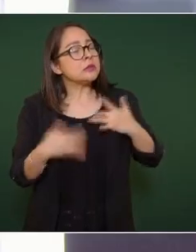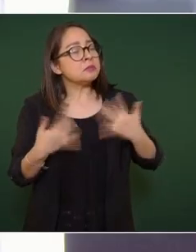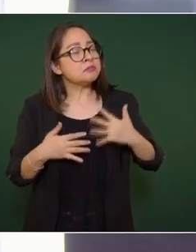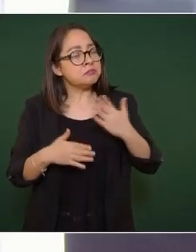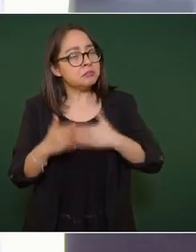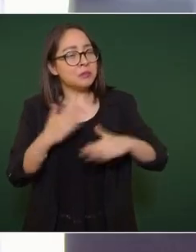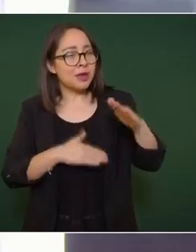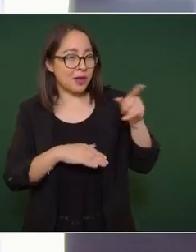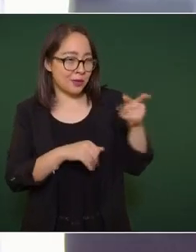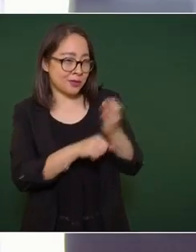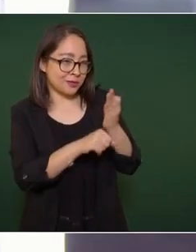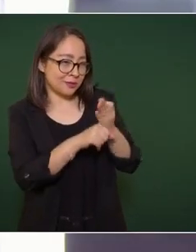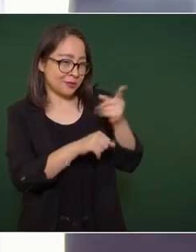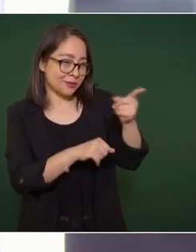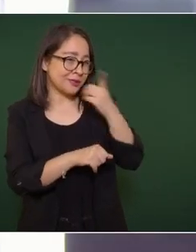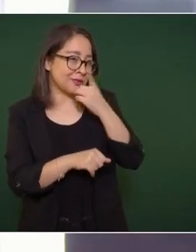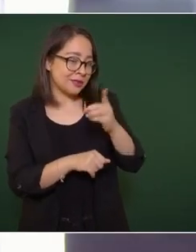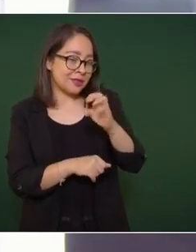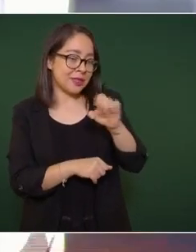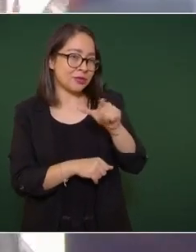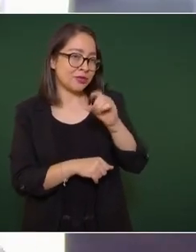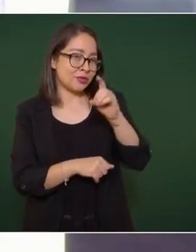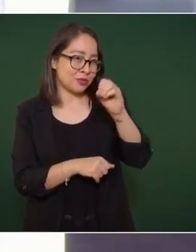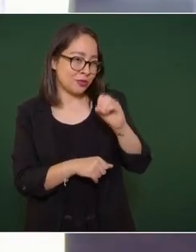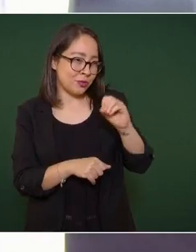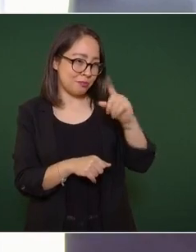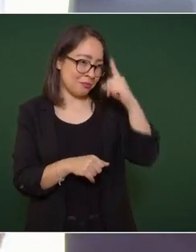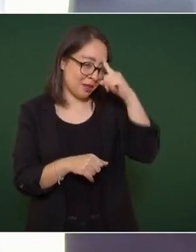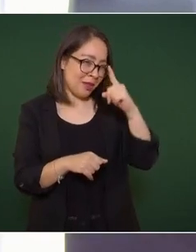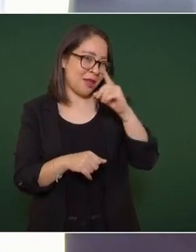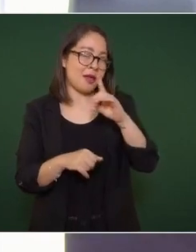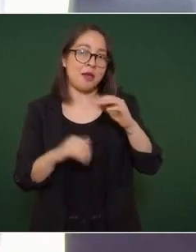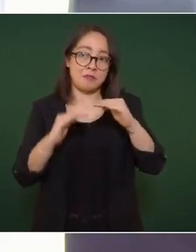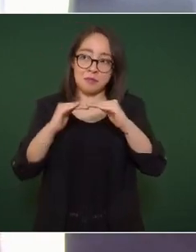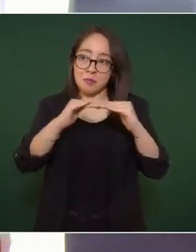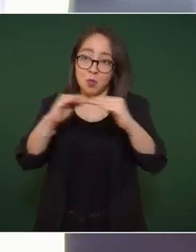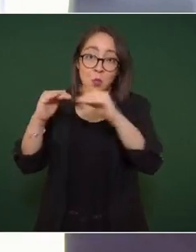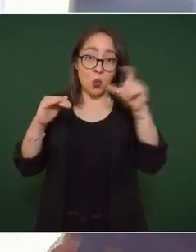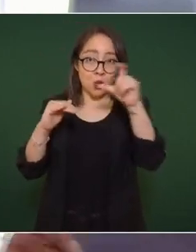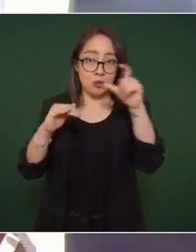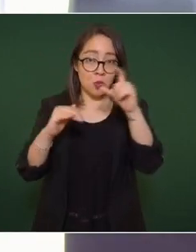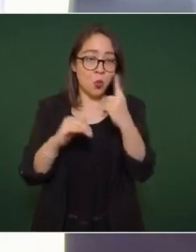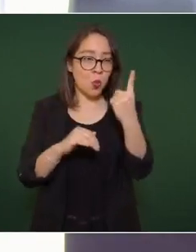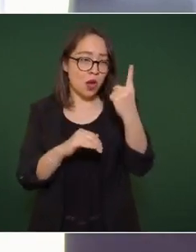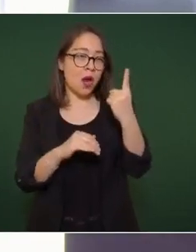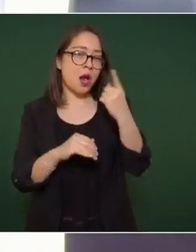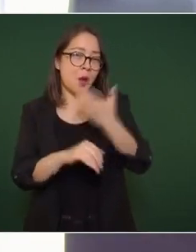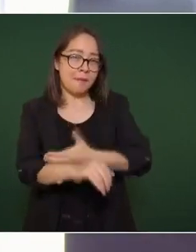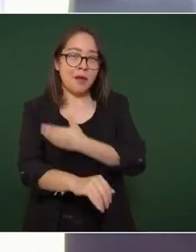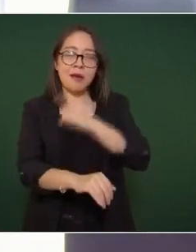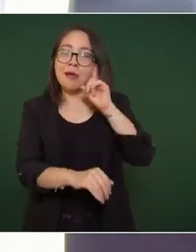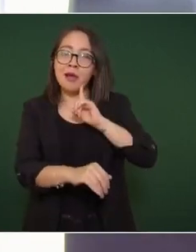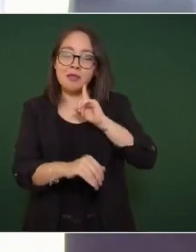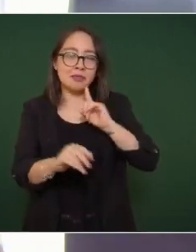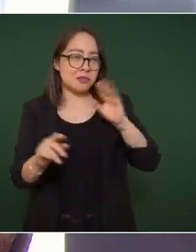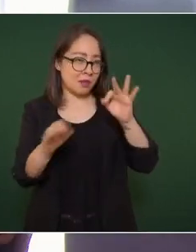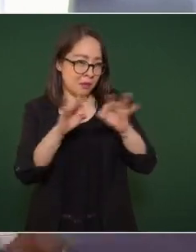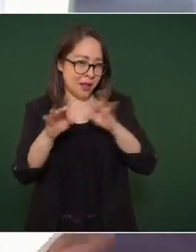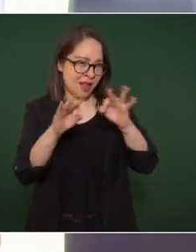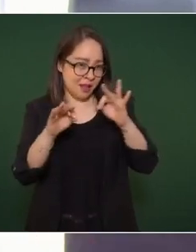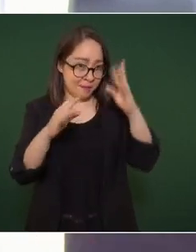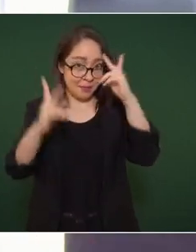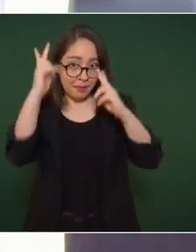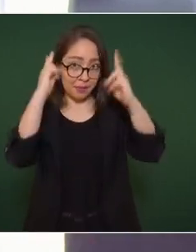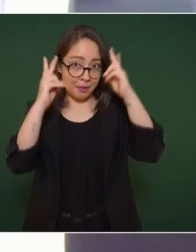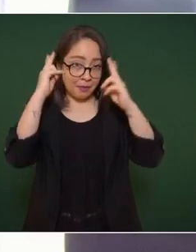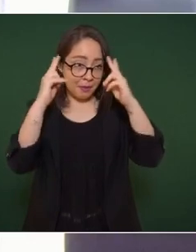éxodo por la democracia, que fue en el camino cuando una estilista, una compañera que se dedicaba a cortar el cabello, no